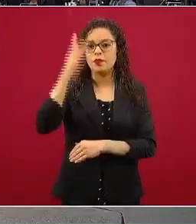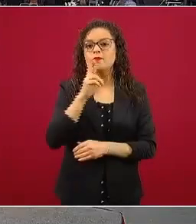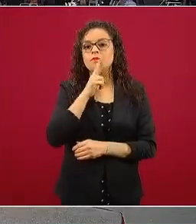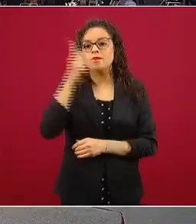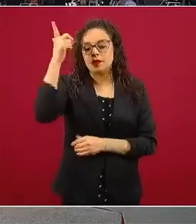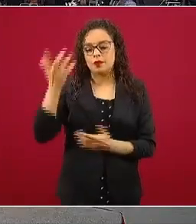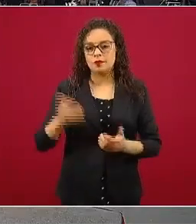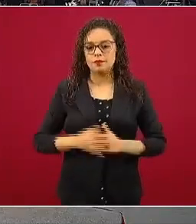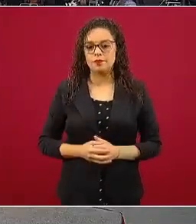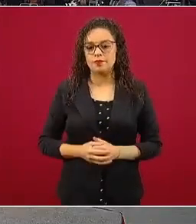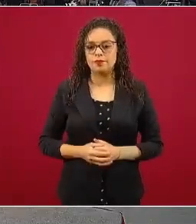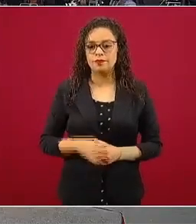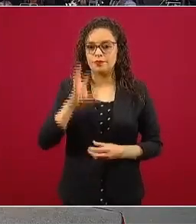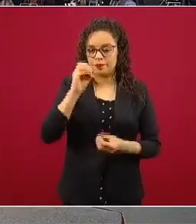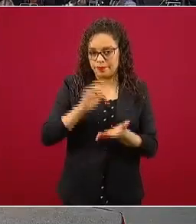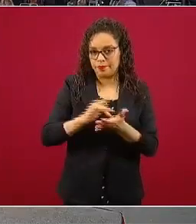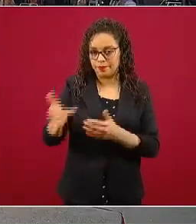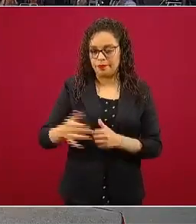Señor presidente.